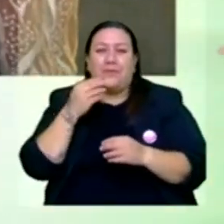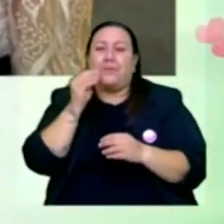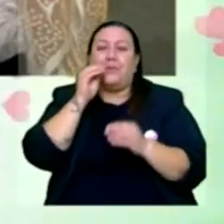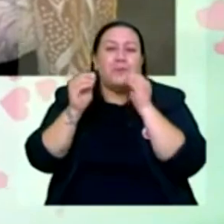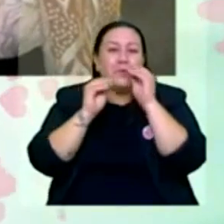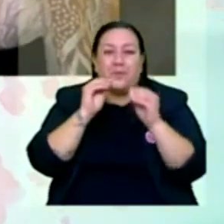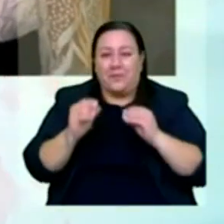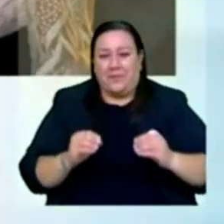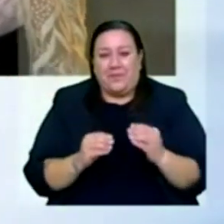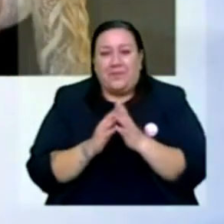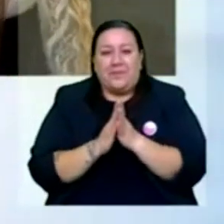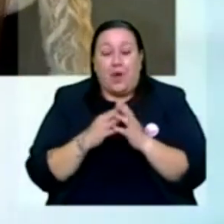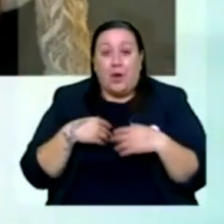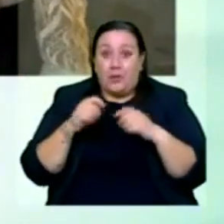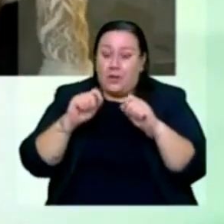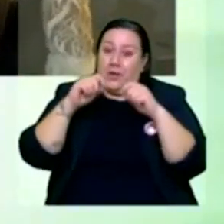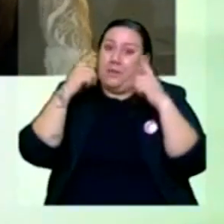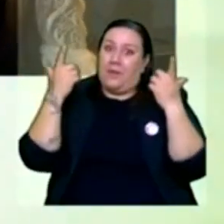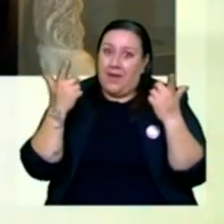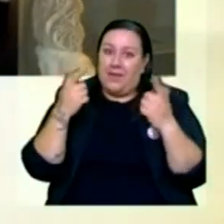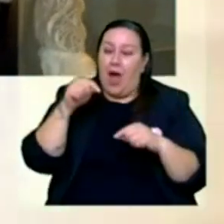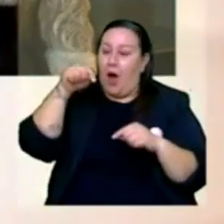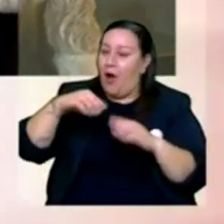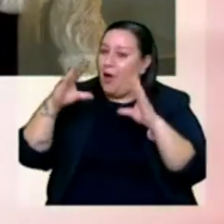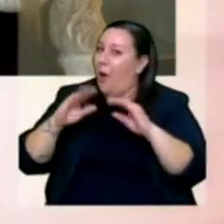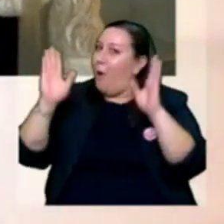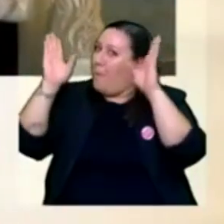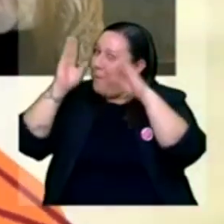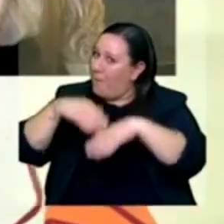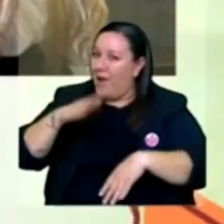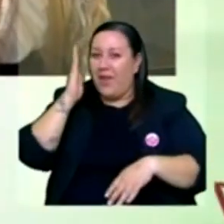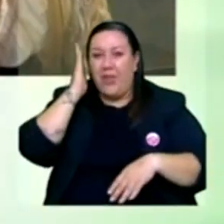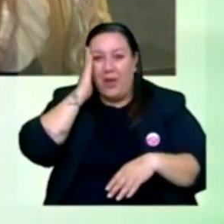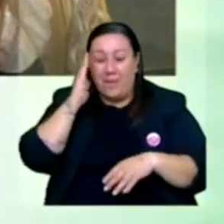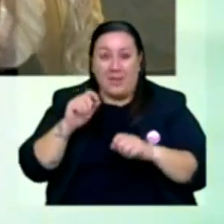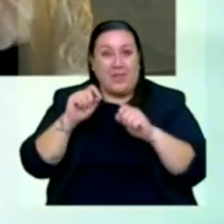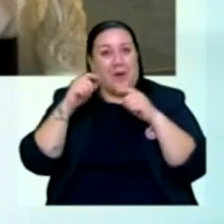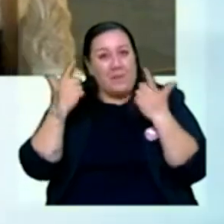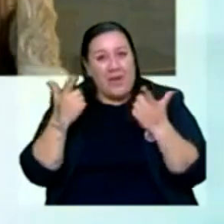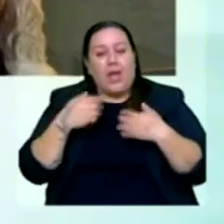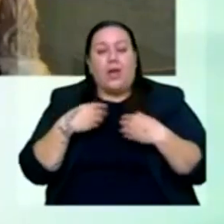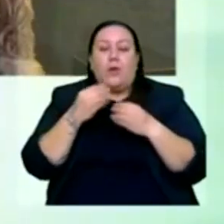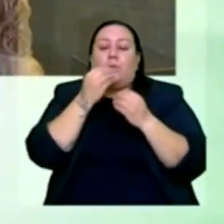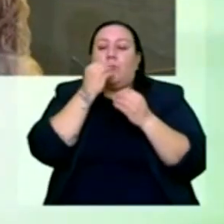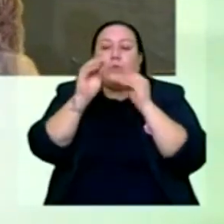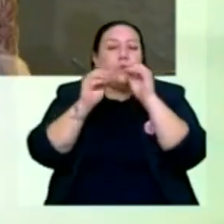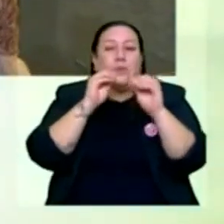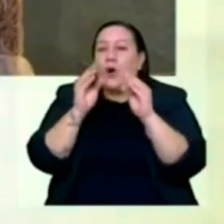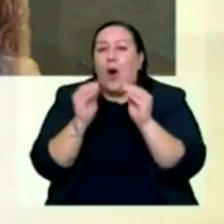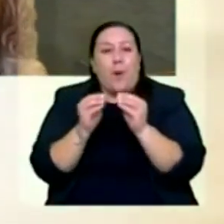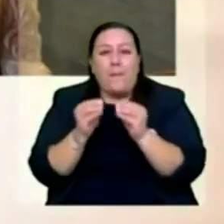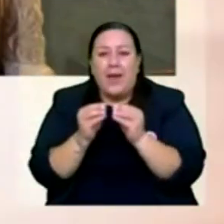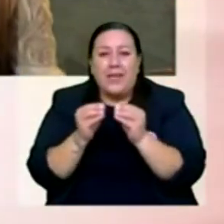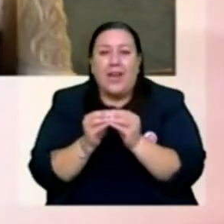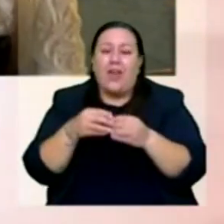Estoy sorprendido, de verdad. No vas a pegar un ojo hoy de noche. No vas a dormir. Chicos, les mando un beso gigante. Gracias. Los quiero mucho y quiero que de verdad